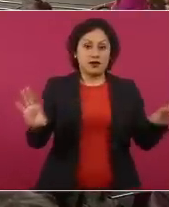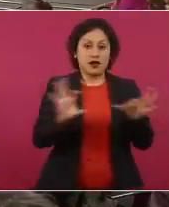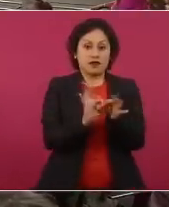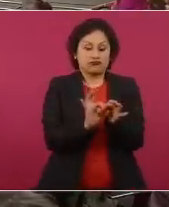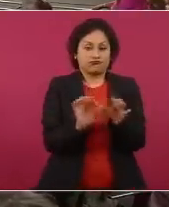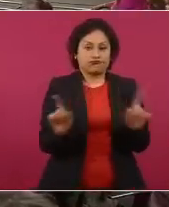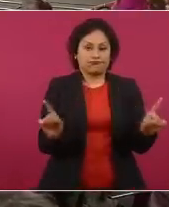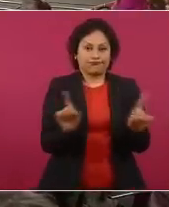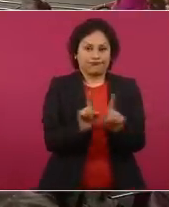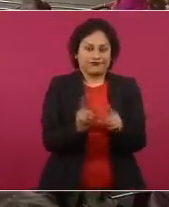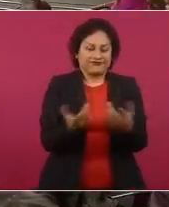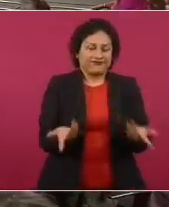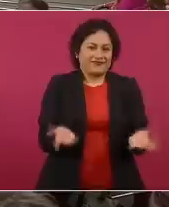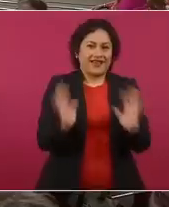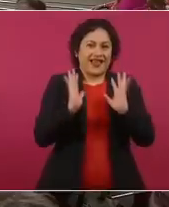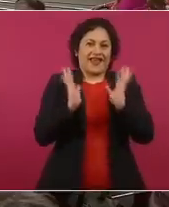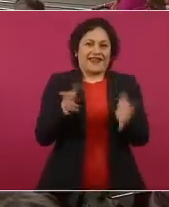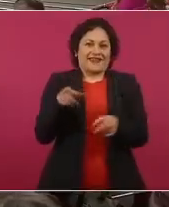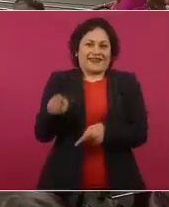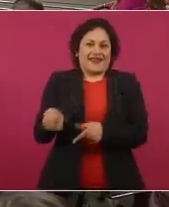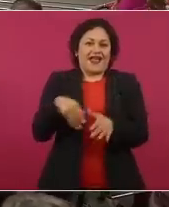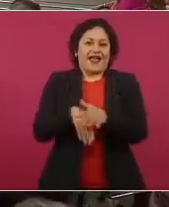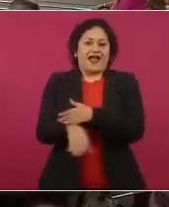Digo, no. Estoy